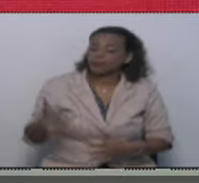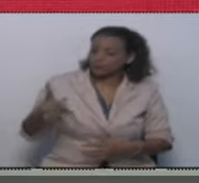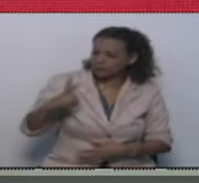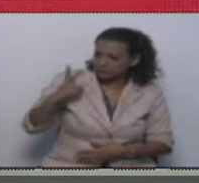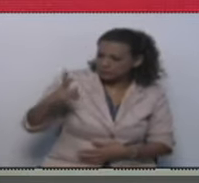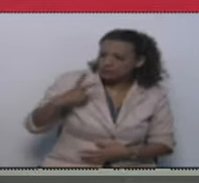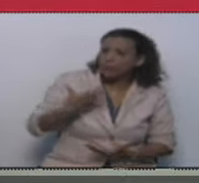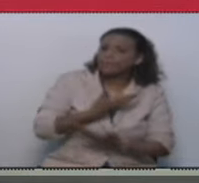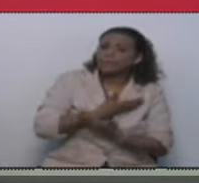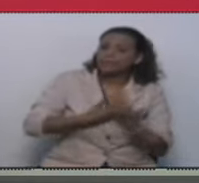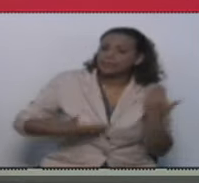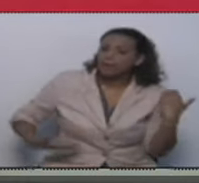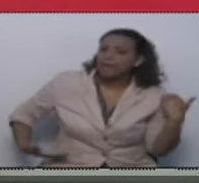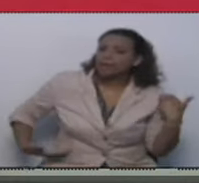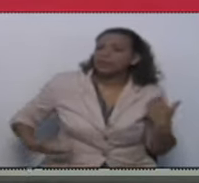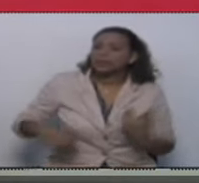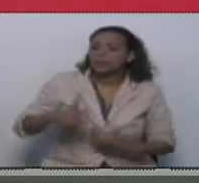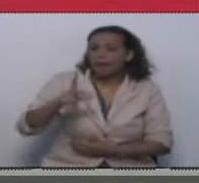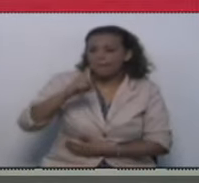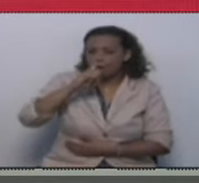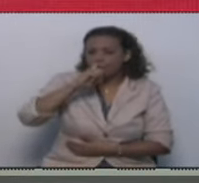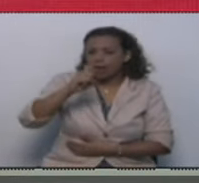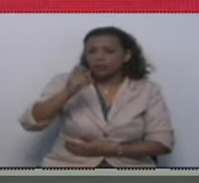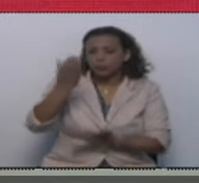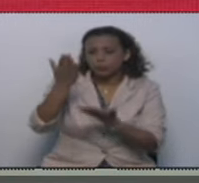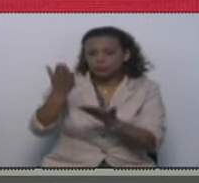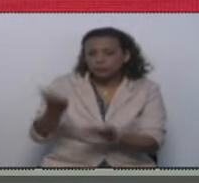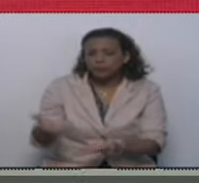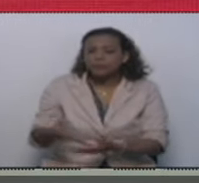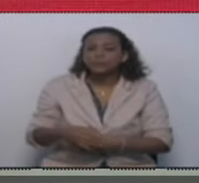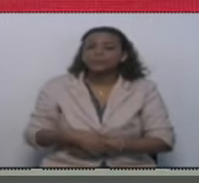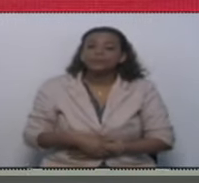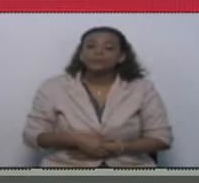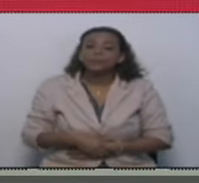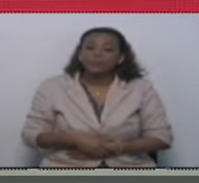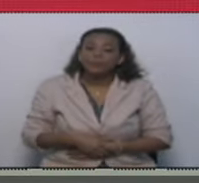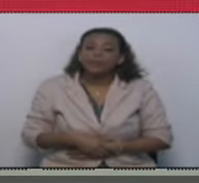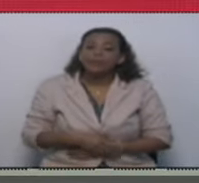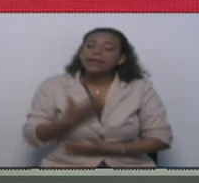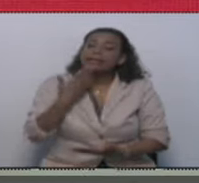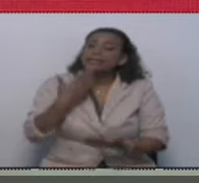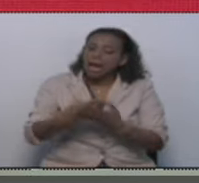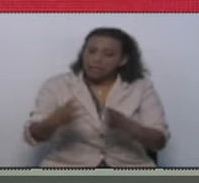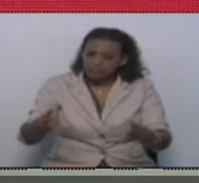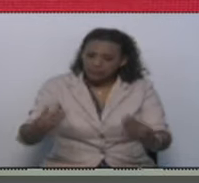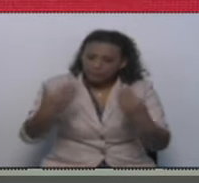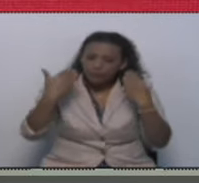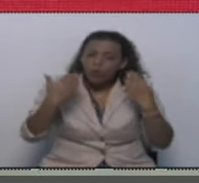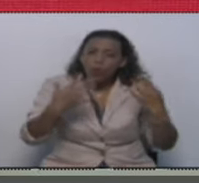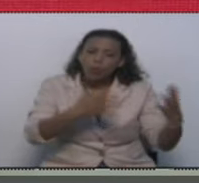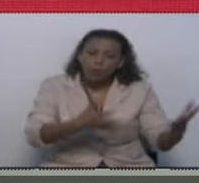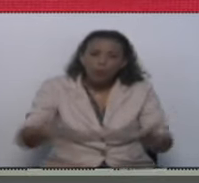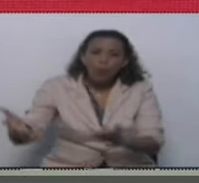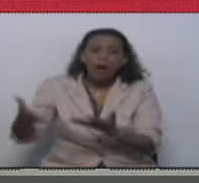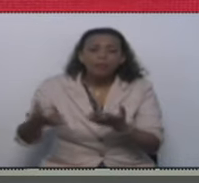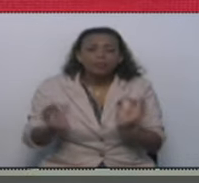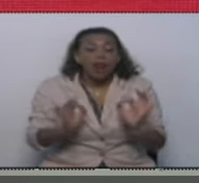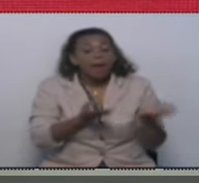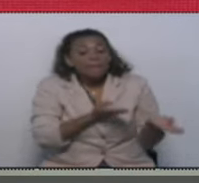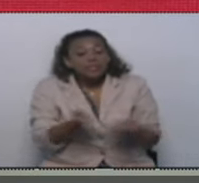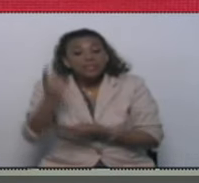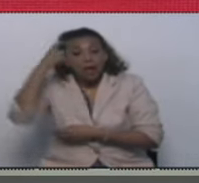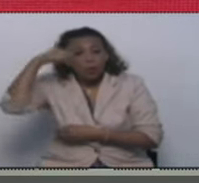Excelentísimo presidente, señor Nicolás Maduro Moro, muchas gracias por la invitación